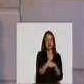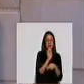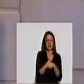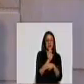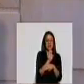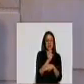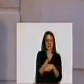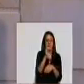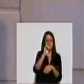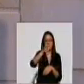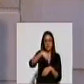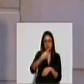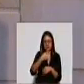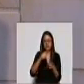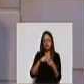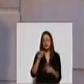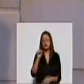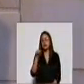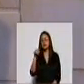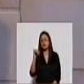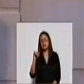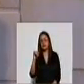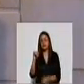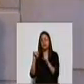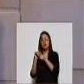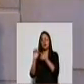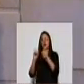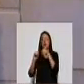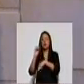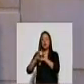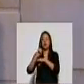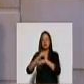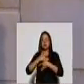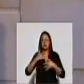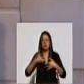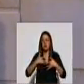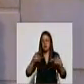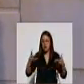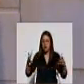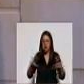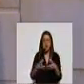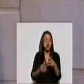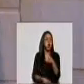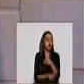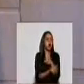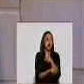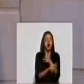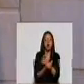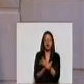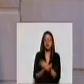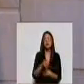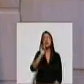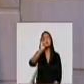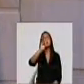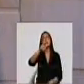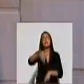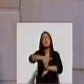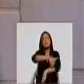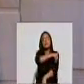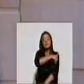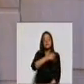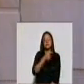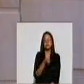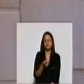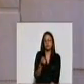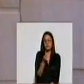y por ASEMI, la organización que las agrupa. Y en eso que después se volvió una condena de 15 mil millones de pesos,